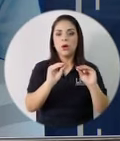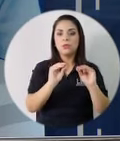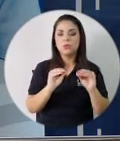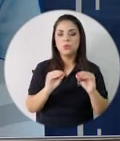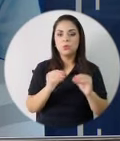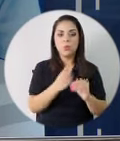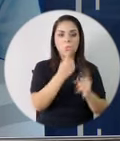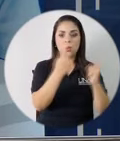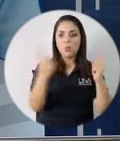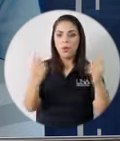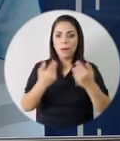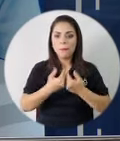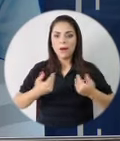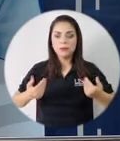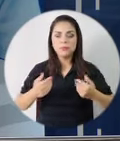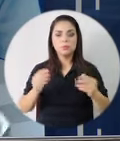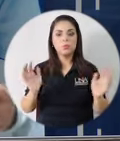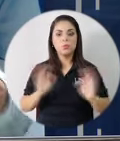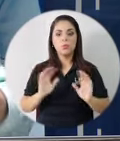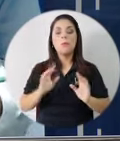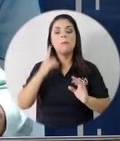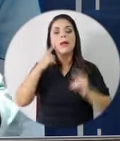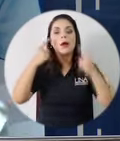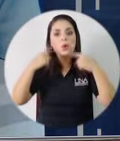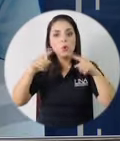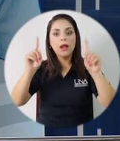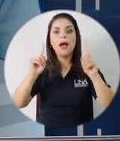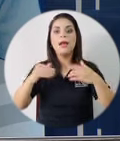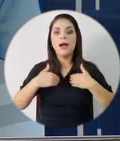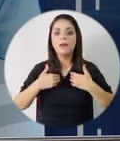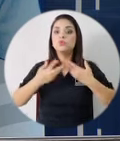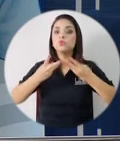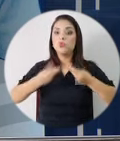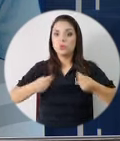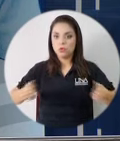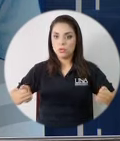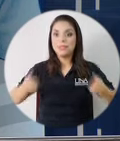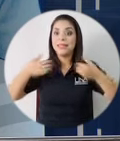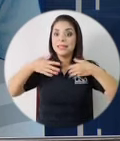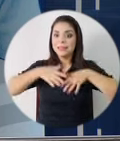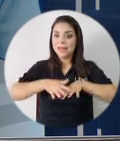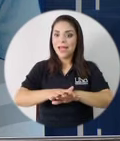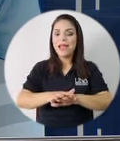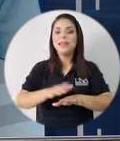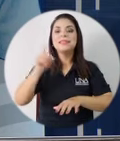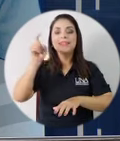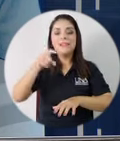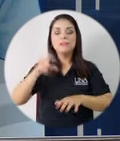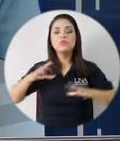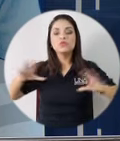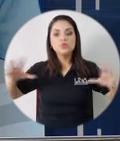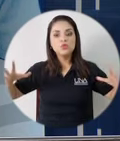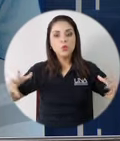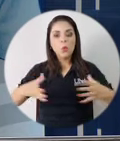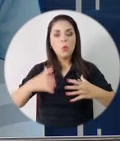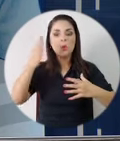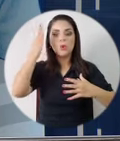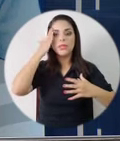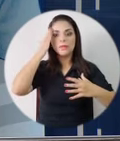la educación, precisamente para poder generar soluciones y propuestas